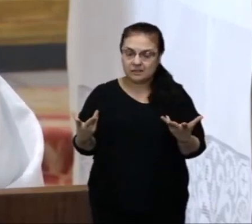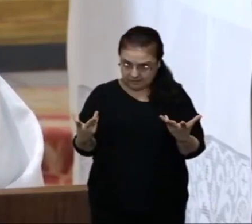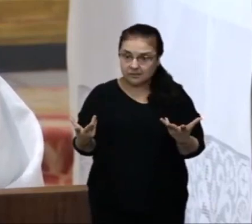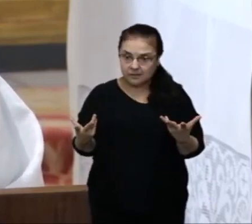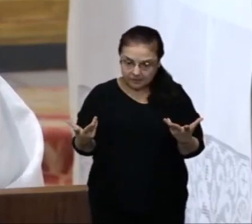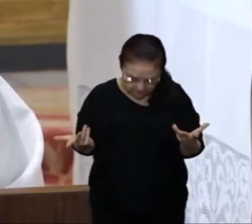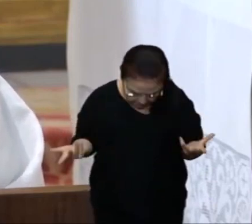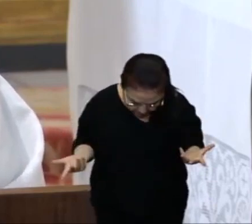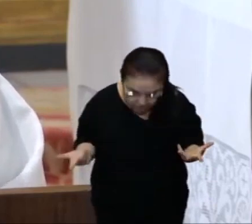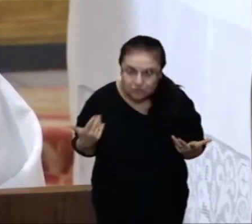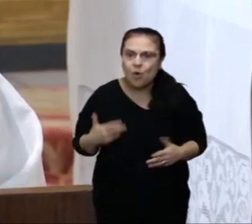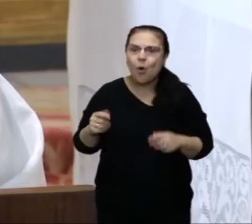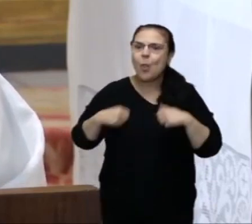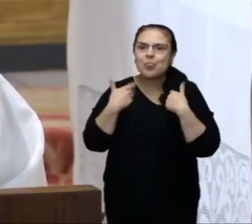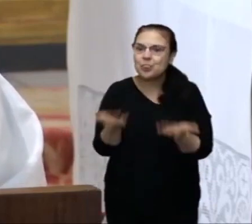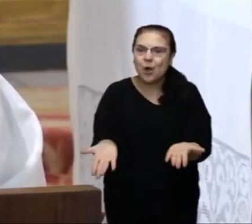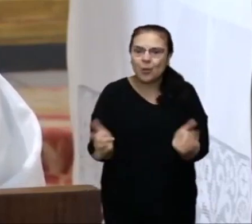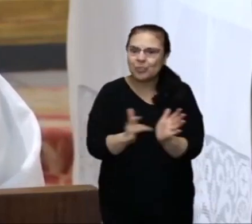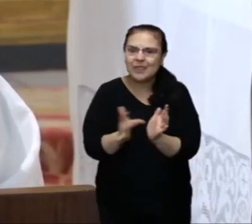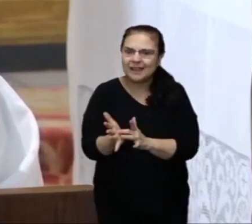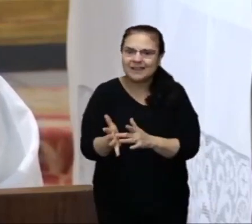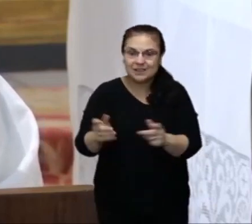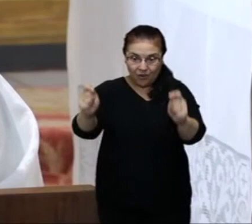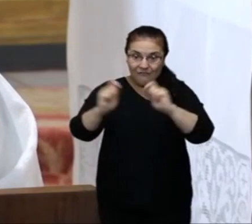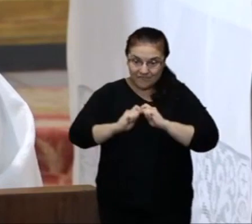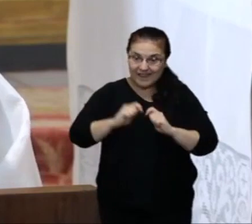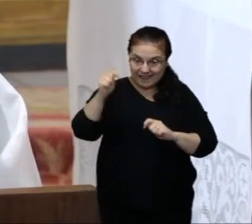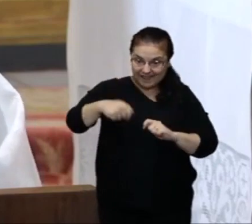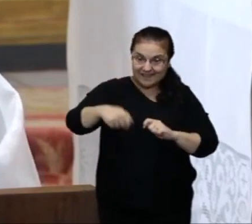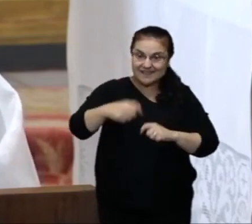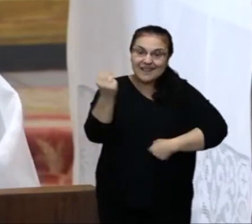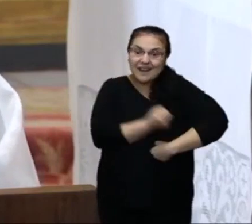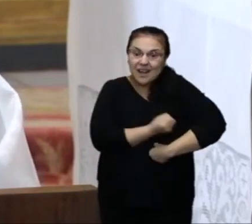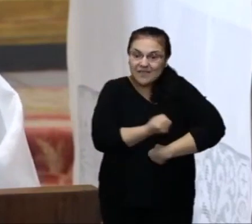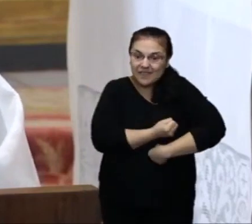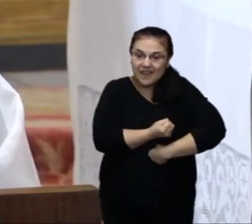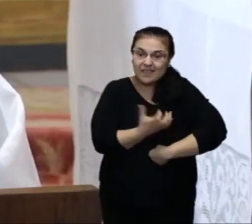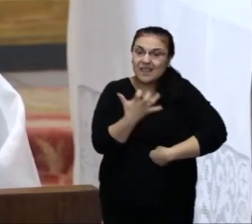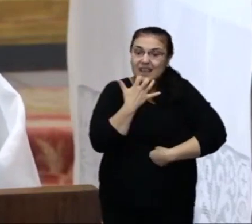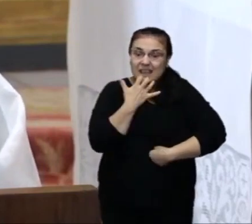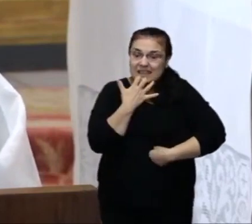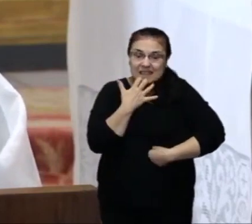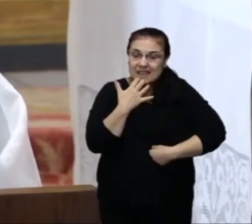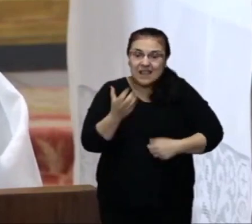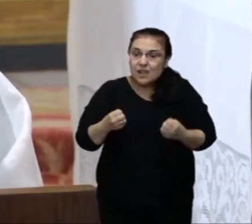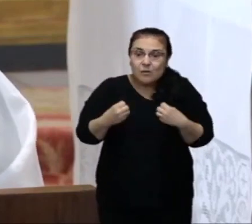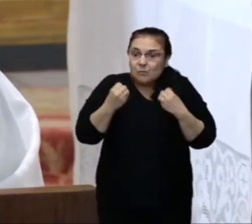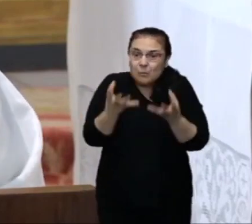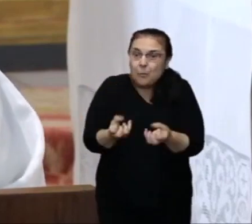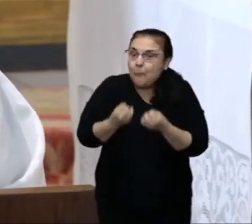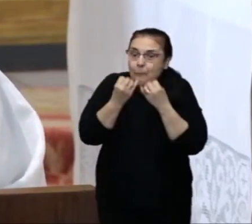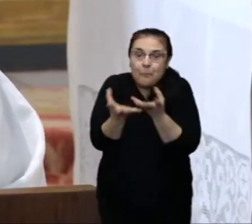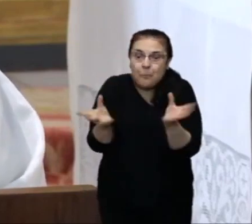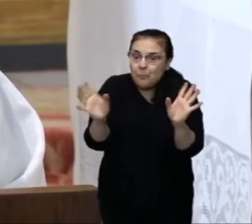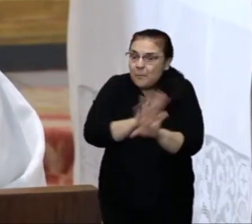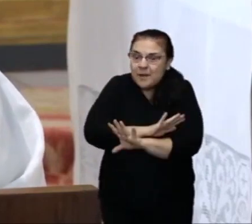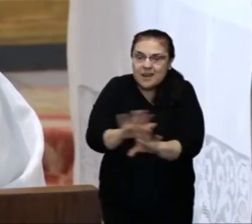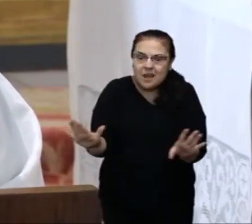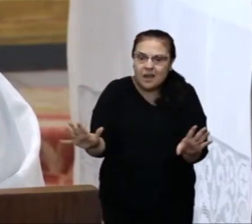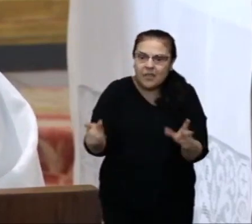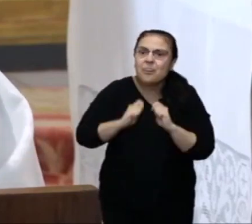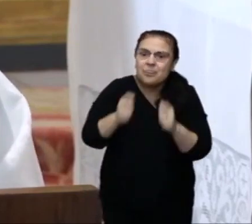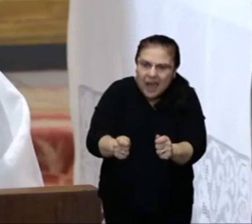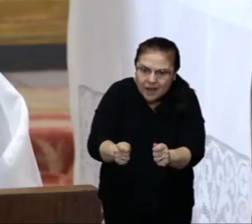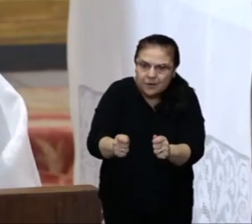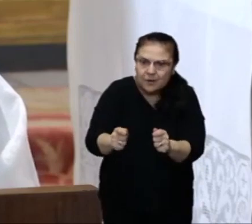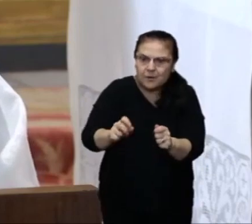valoramos mucho el don de Cristo que viene en esta Navidad si no lo transmitiéramos, si no lo diéramos a los